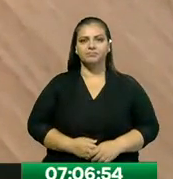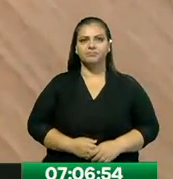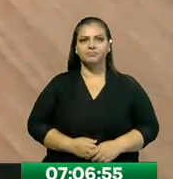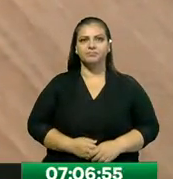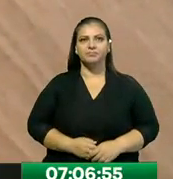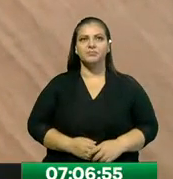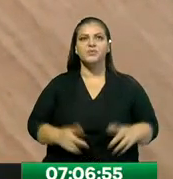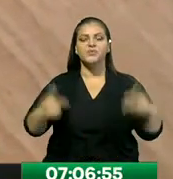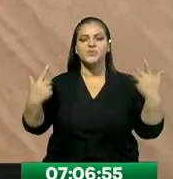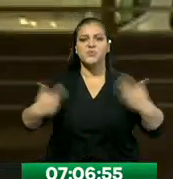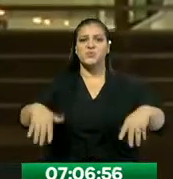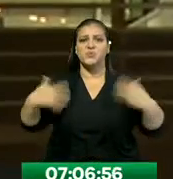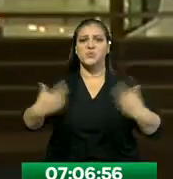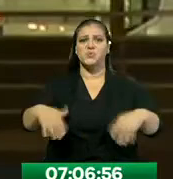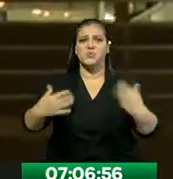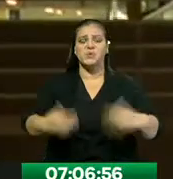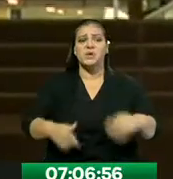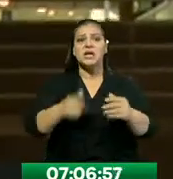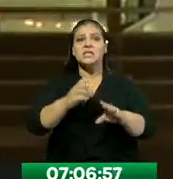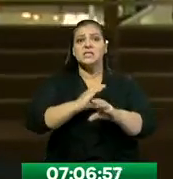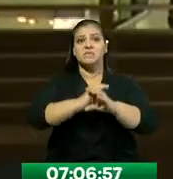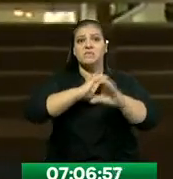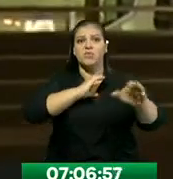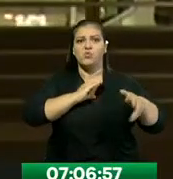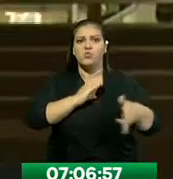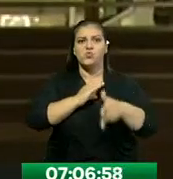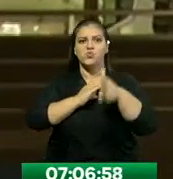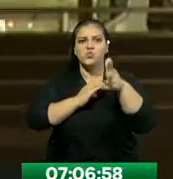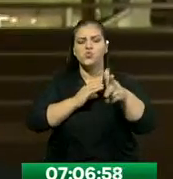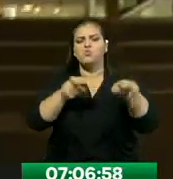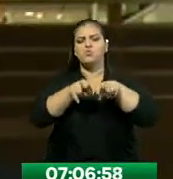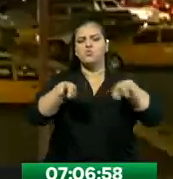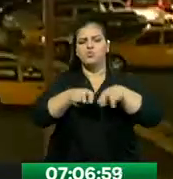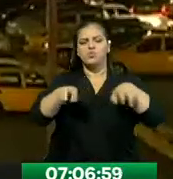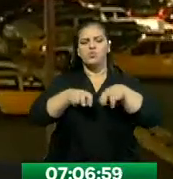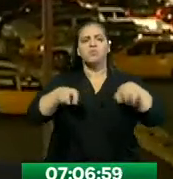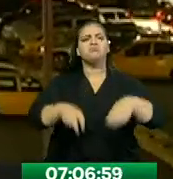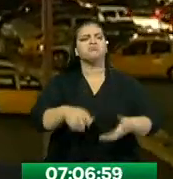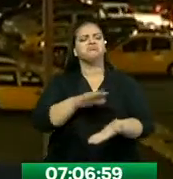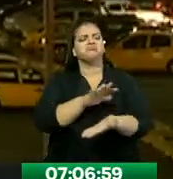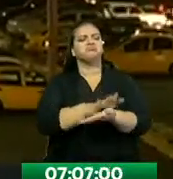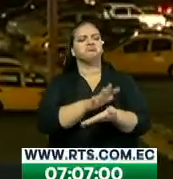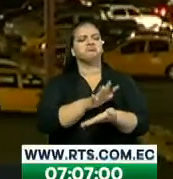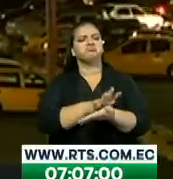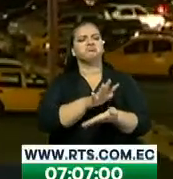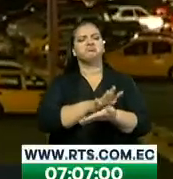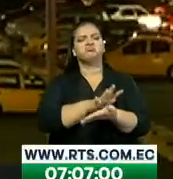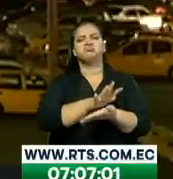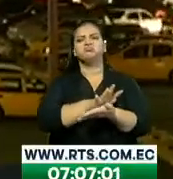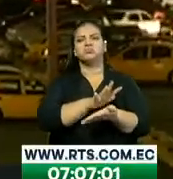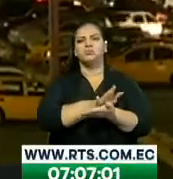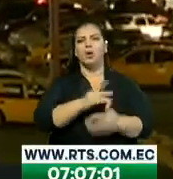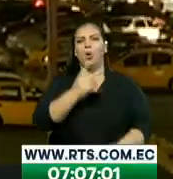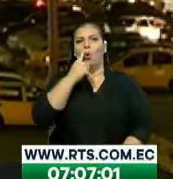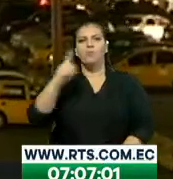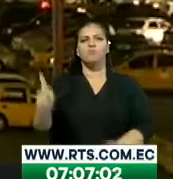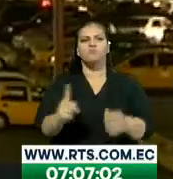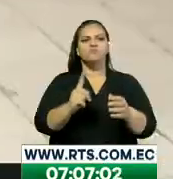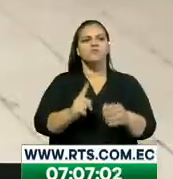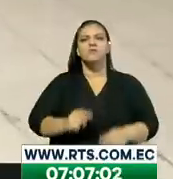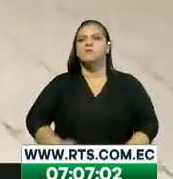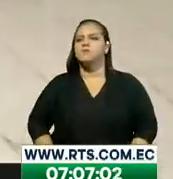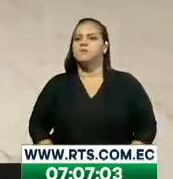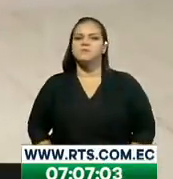Momentos de terror fueron los que vivieron los ocupantes de un bus interprovincial en la terminal terrestre de